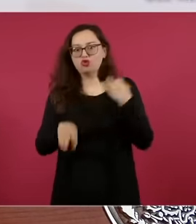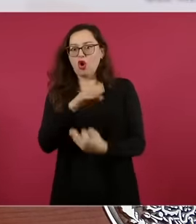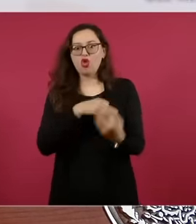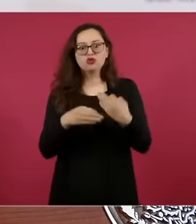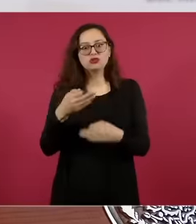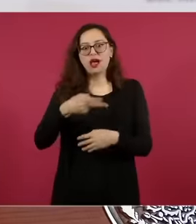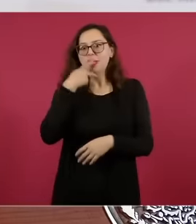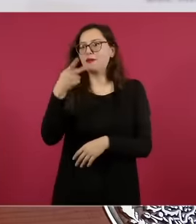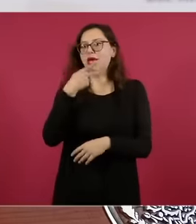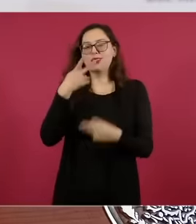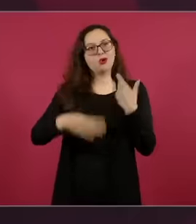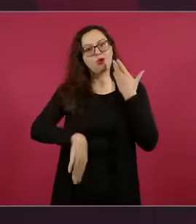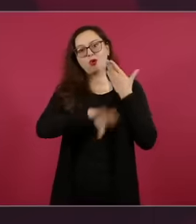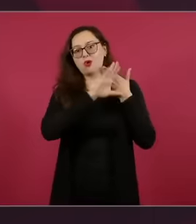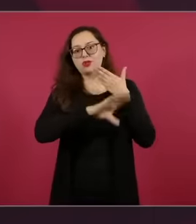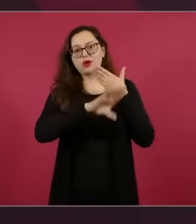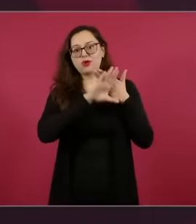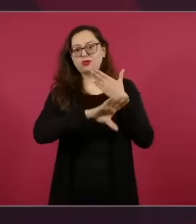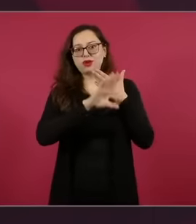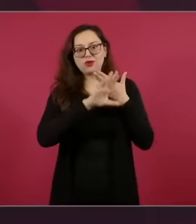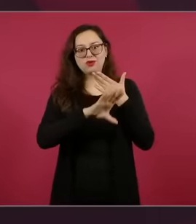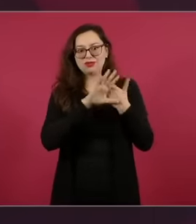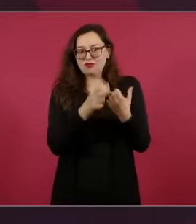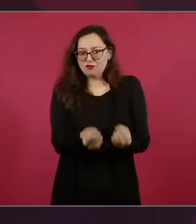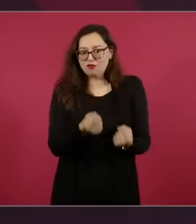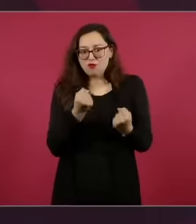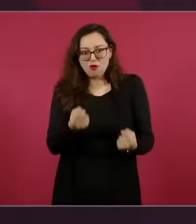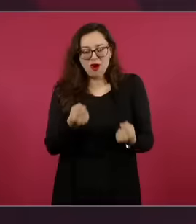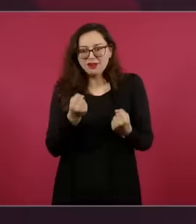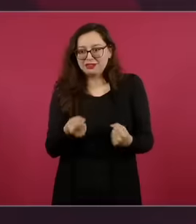Todos. Un bombardeo tremendo.